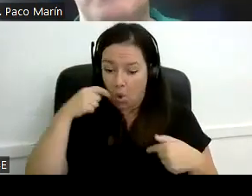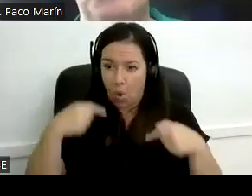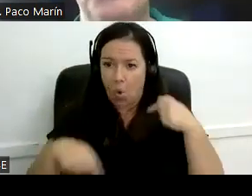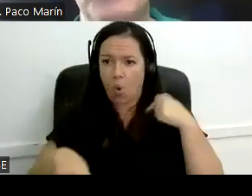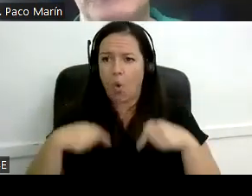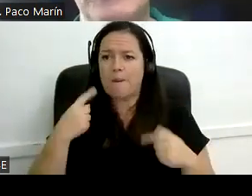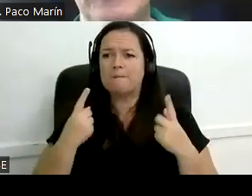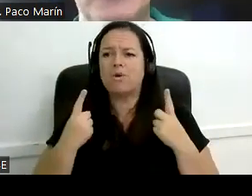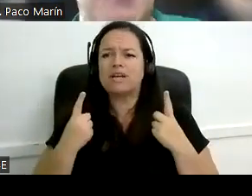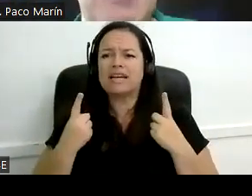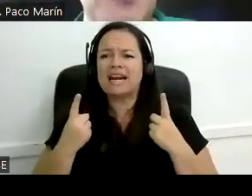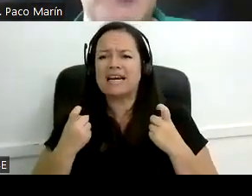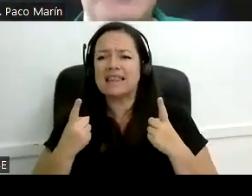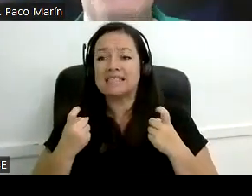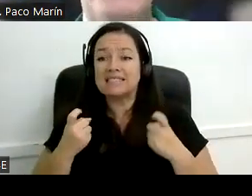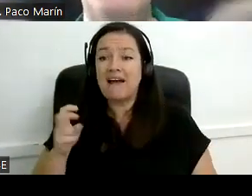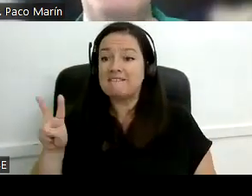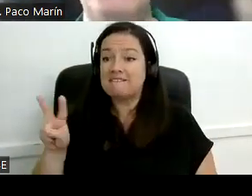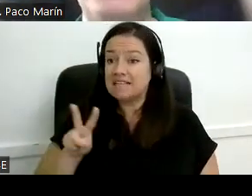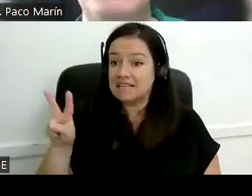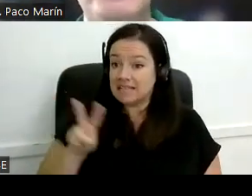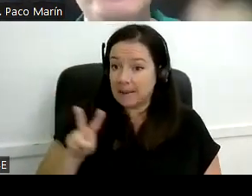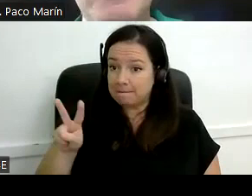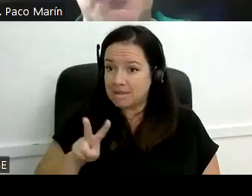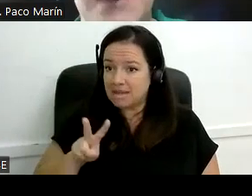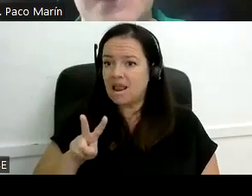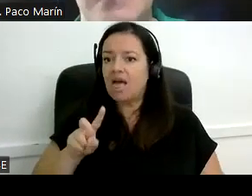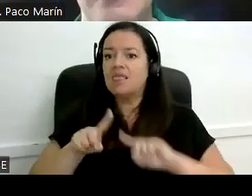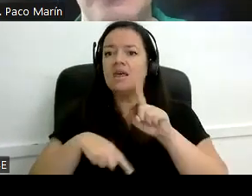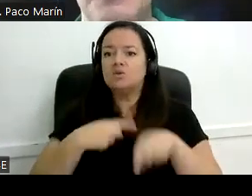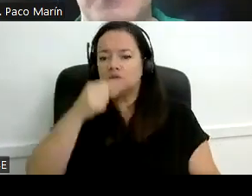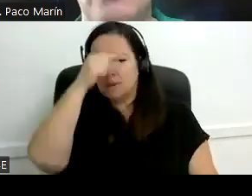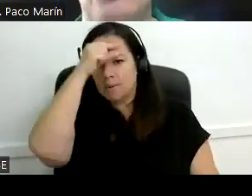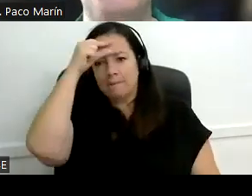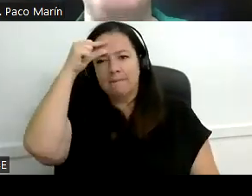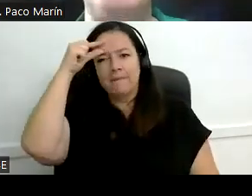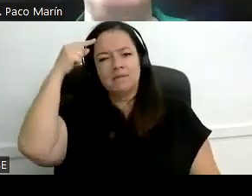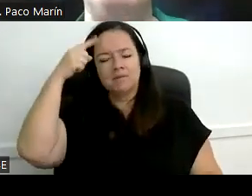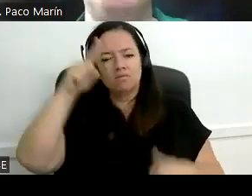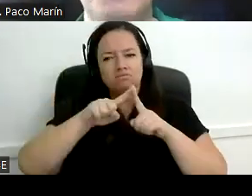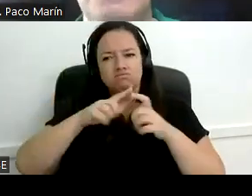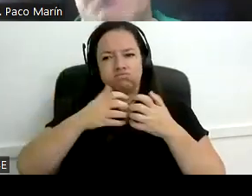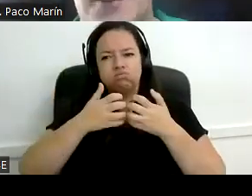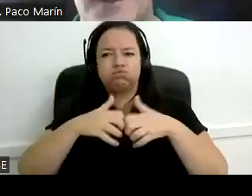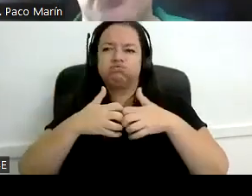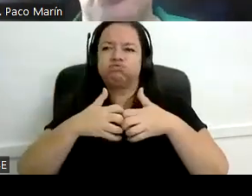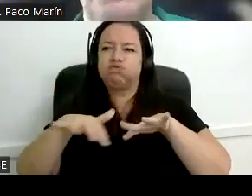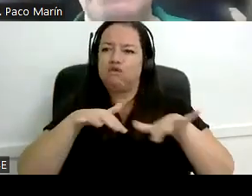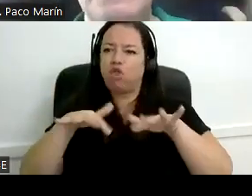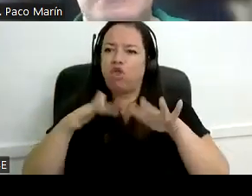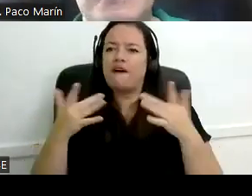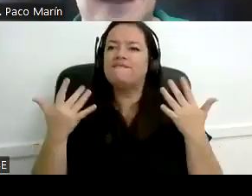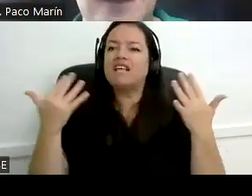tenga las vitaminas necesarias para que se produzca esa activación mental. Es decir, para que nosotros al día siguiente estemos más